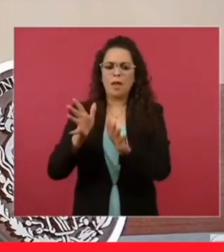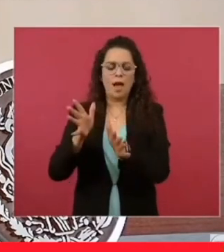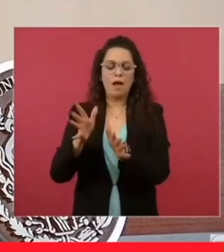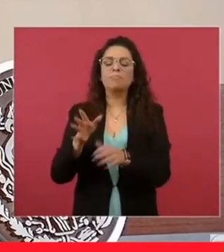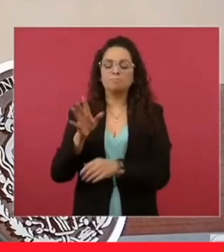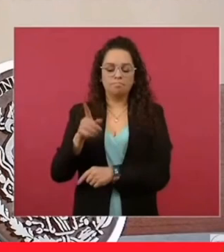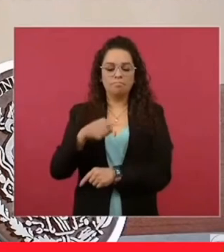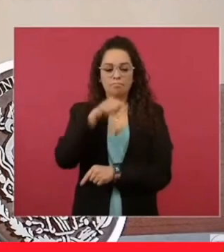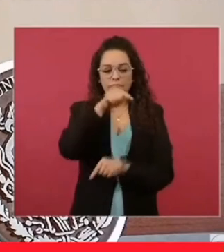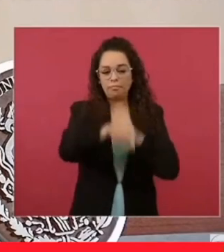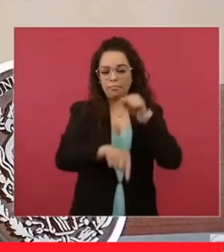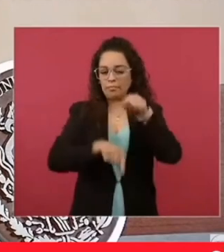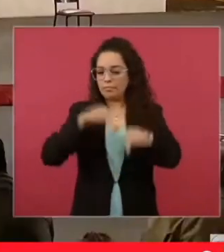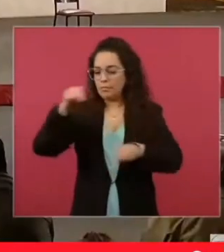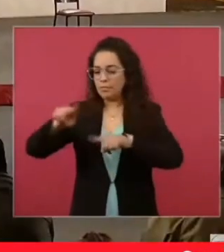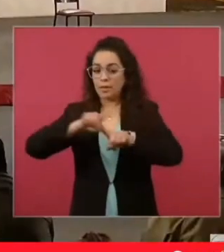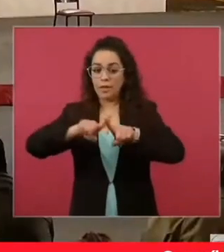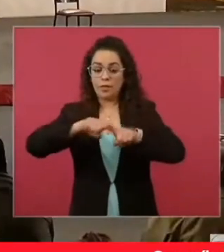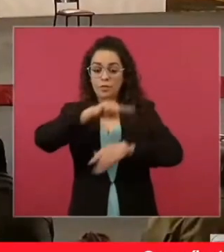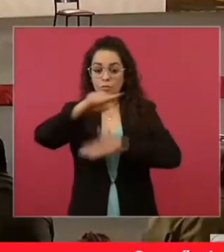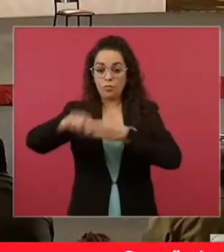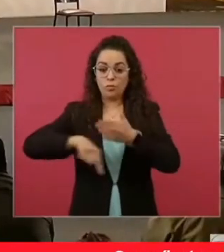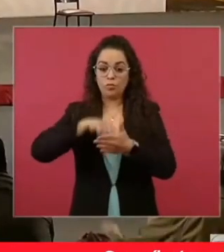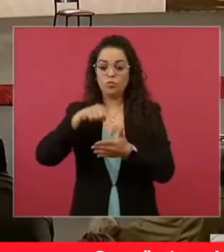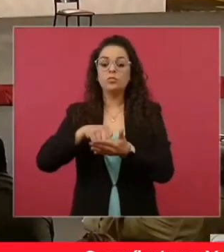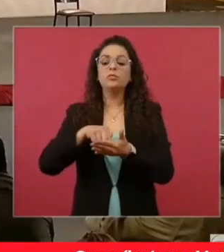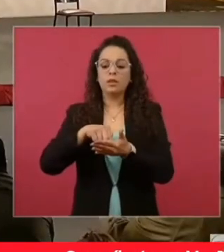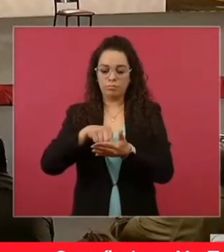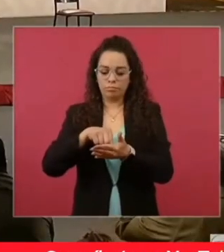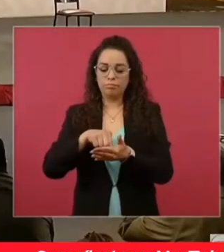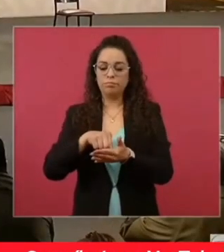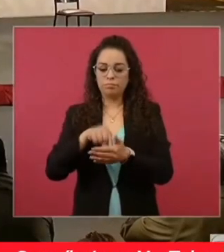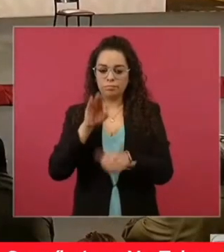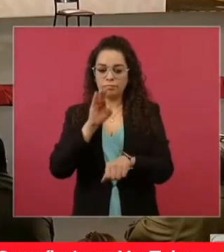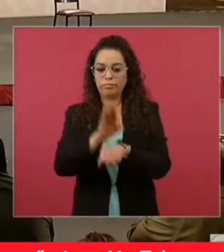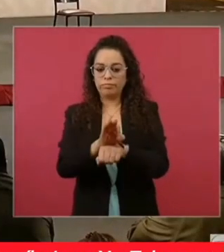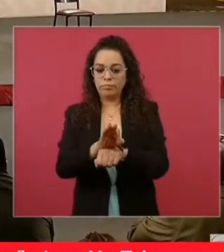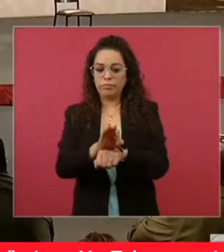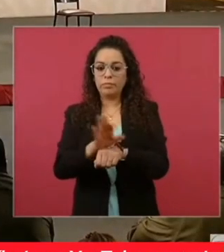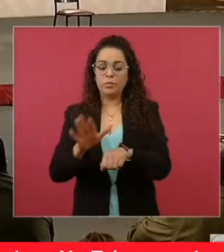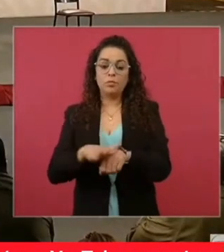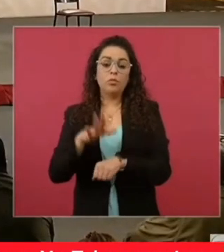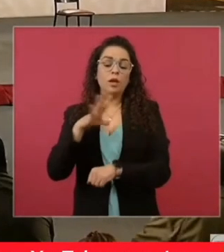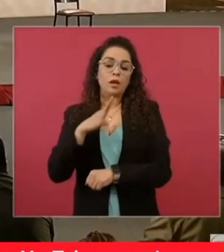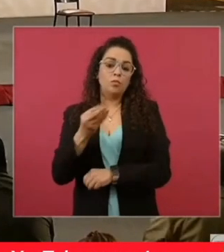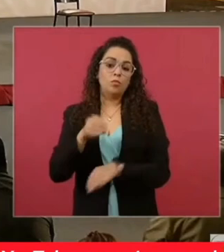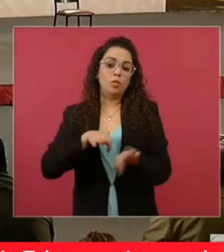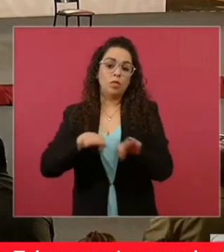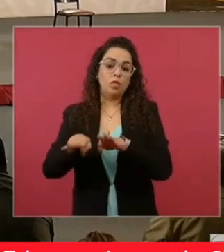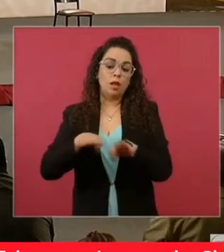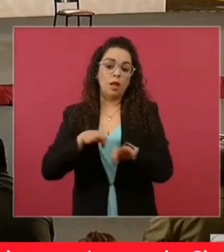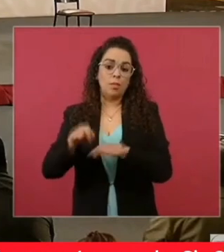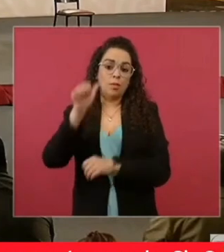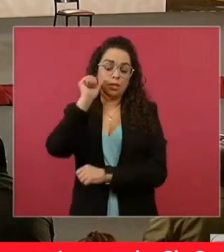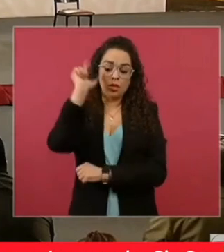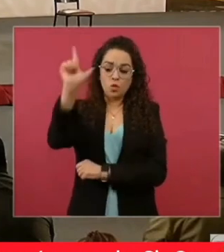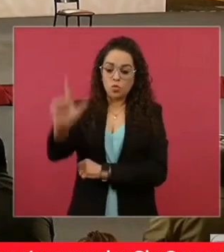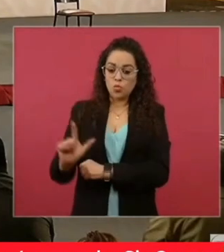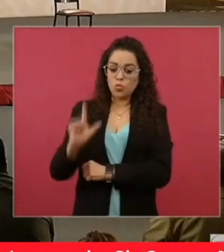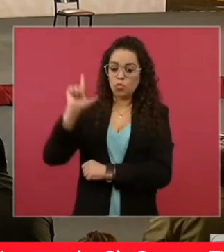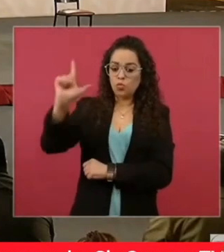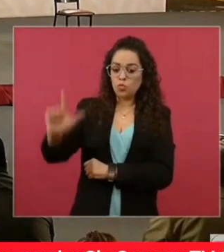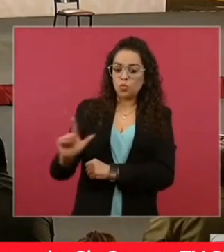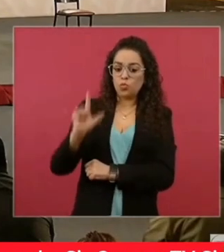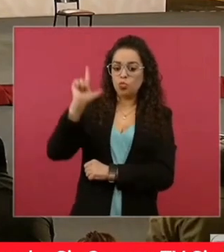lleva a cabo en todos los puntos en que avanzan las diferentes tareas que todos los lunes están informando